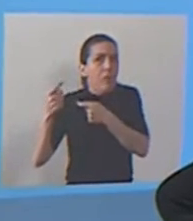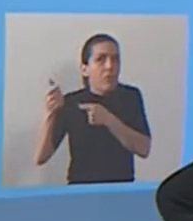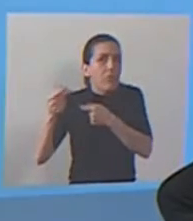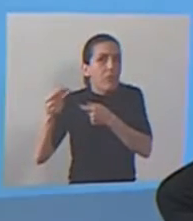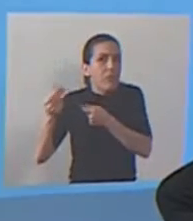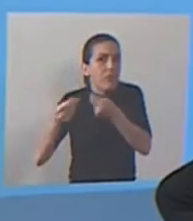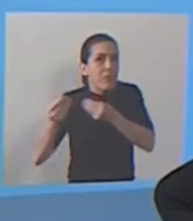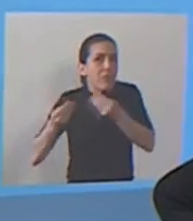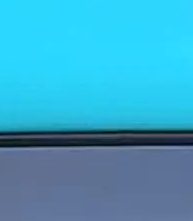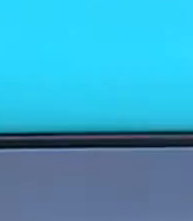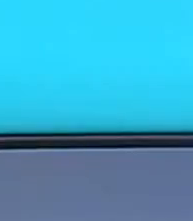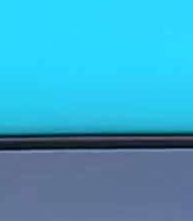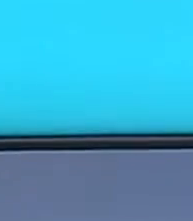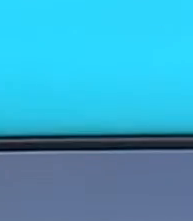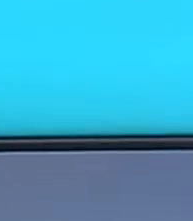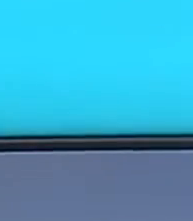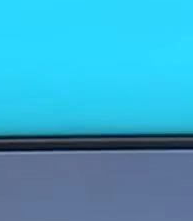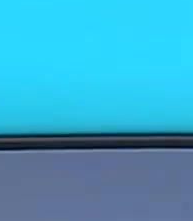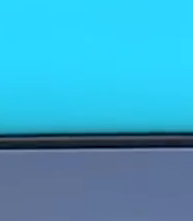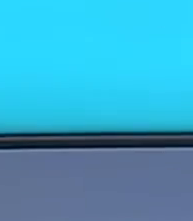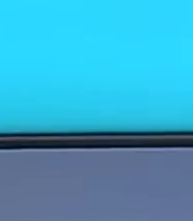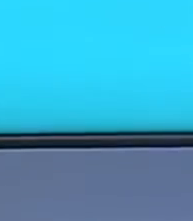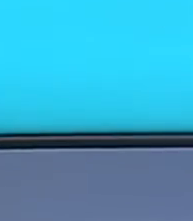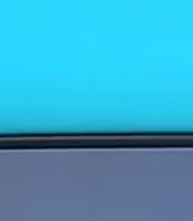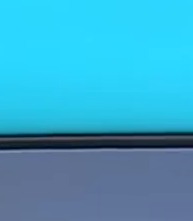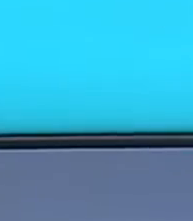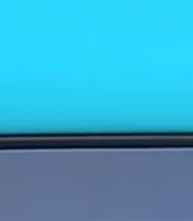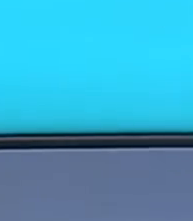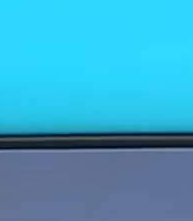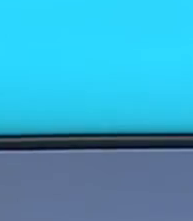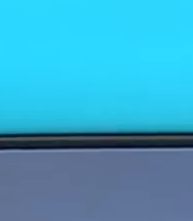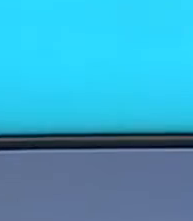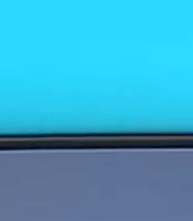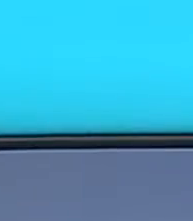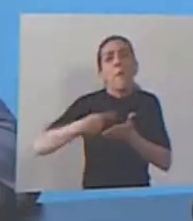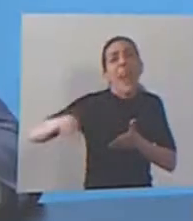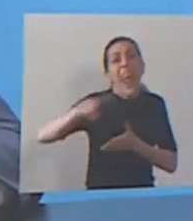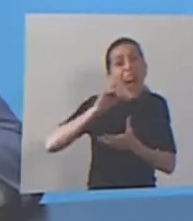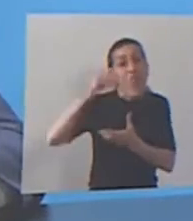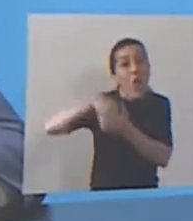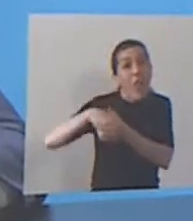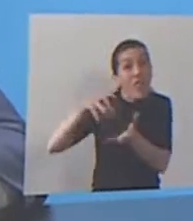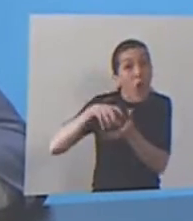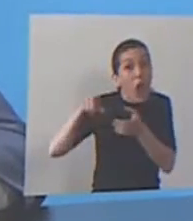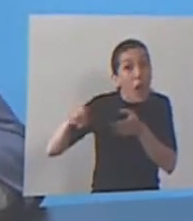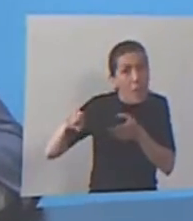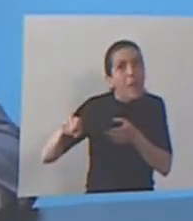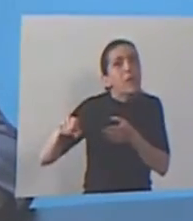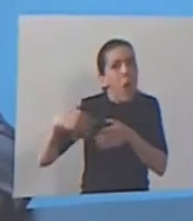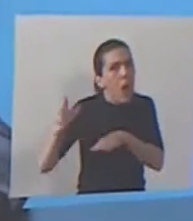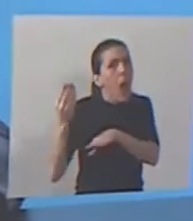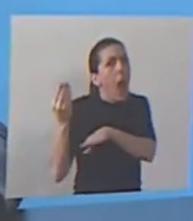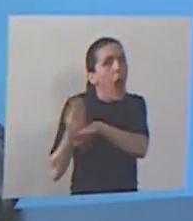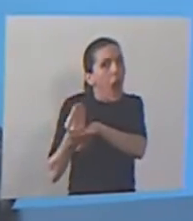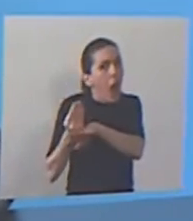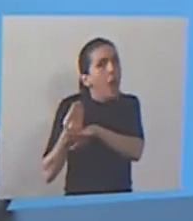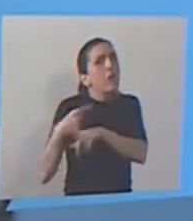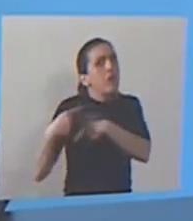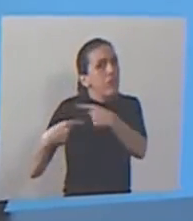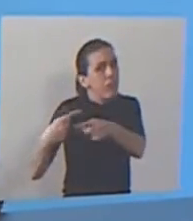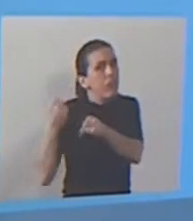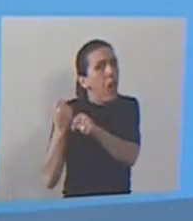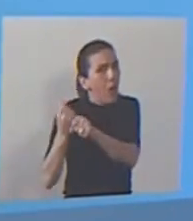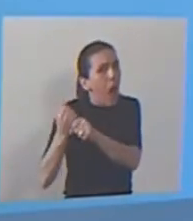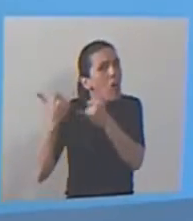estamos ya varias jornadas financieras donde no se recupera la credibilidad no